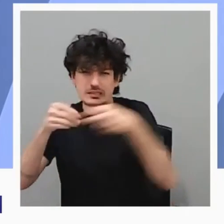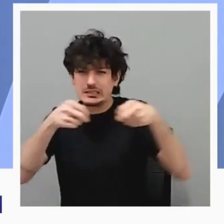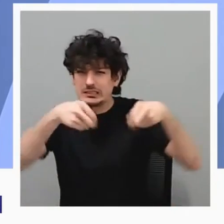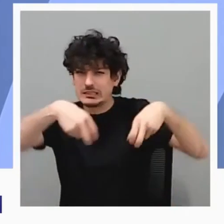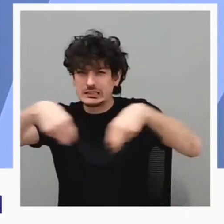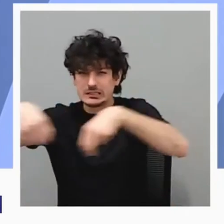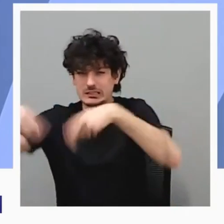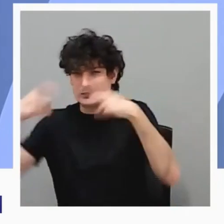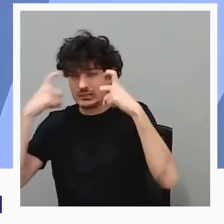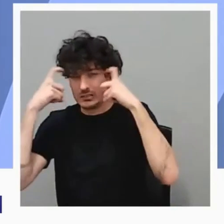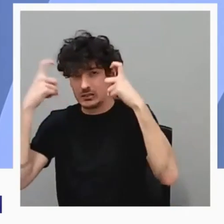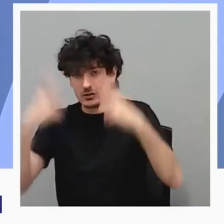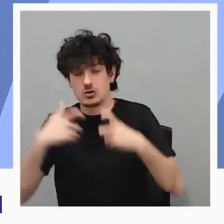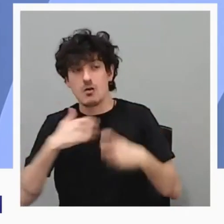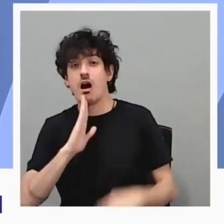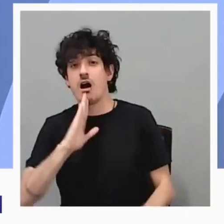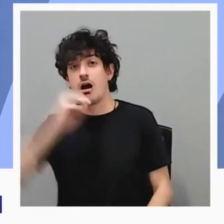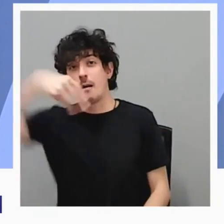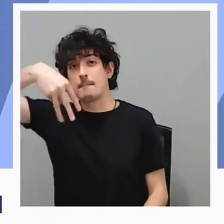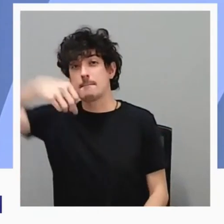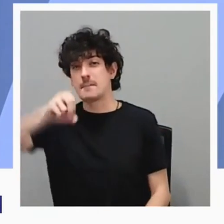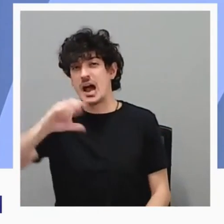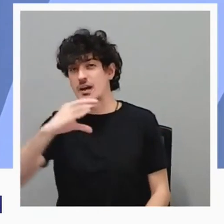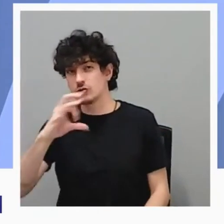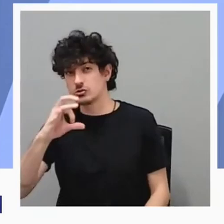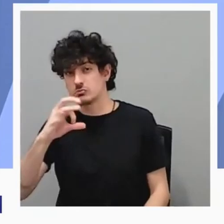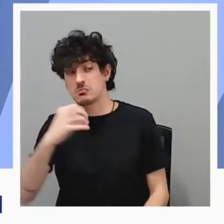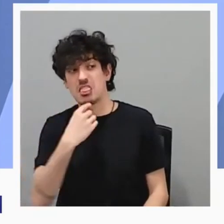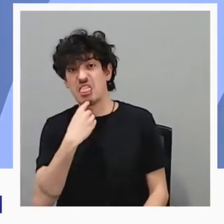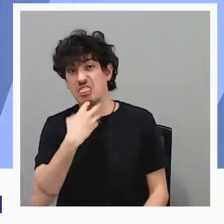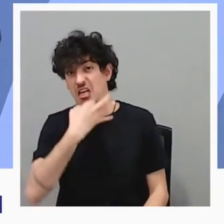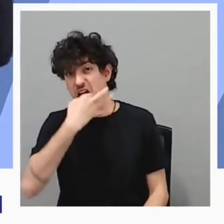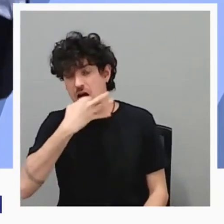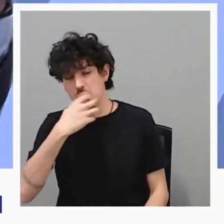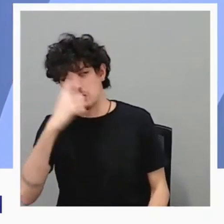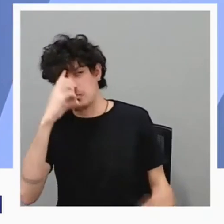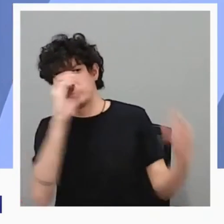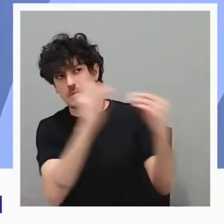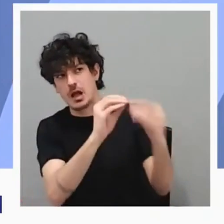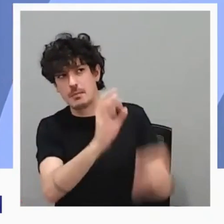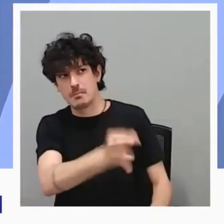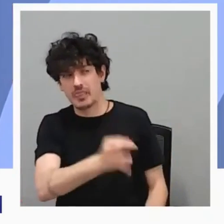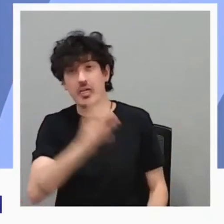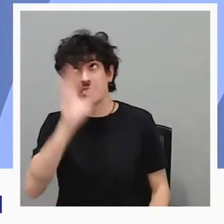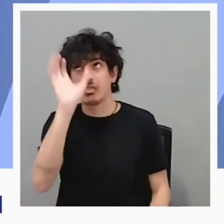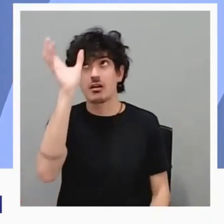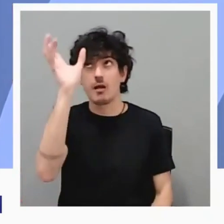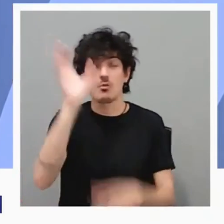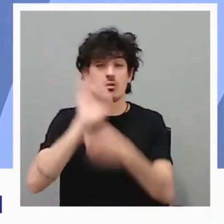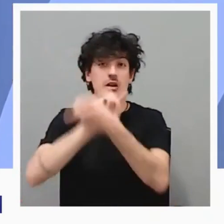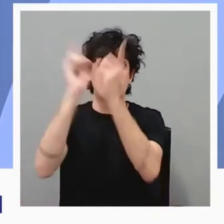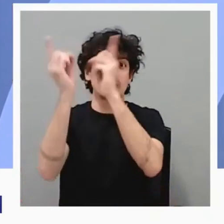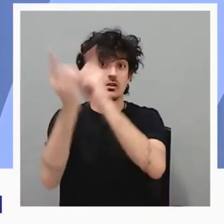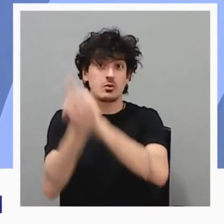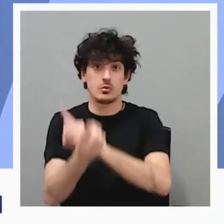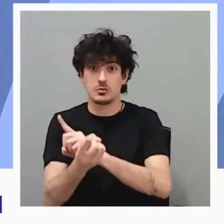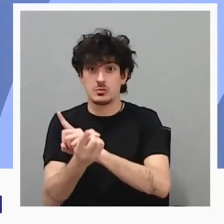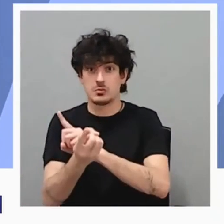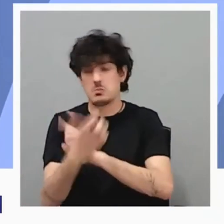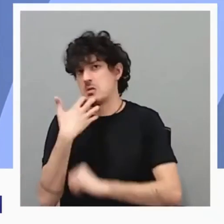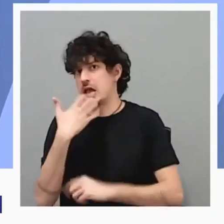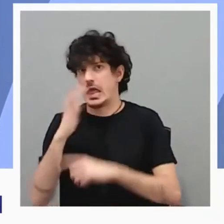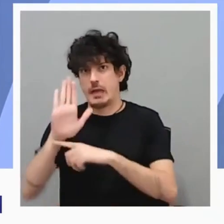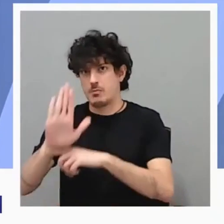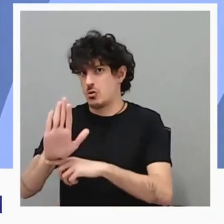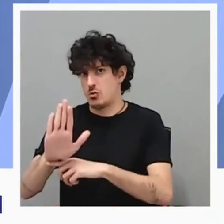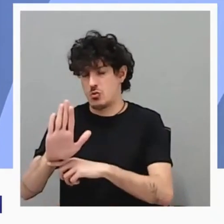lo que decía Marcos hace un momento. Es verdad que el cambio climático, como una expresión quizá suprema de todo esto, pero cualquier otro problema que